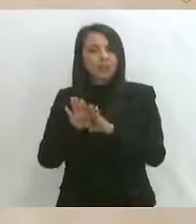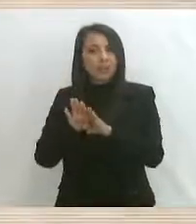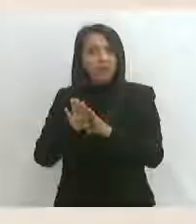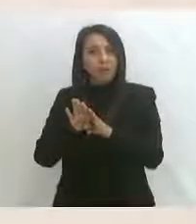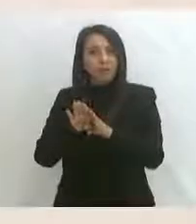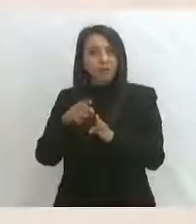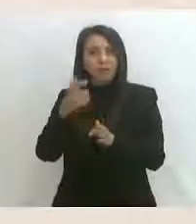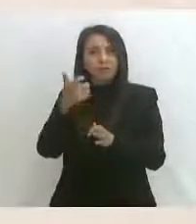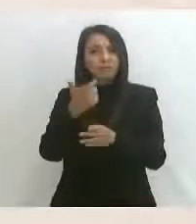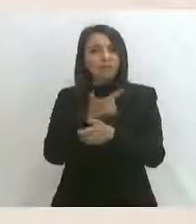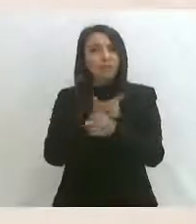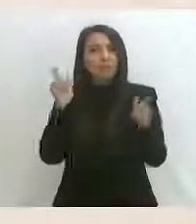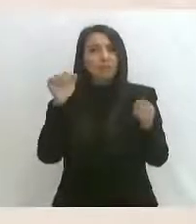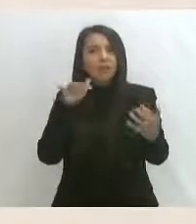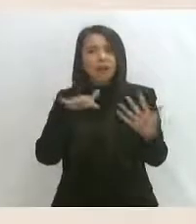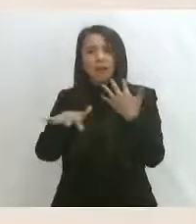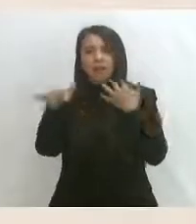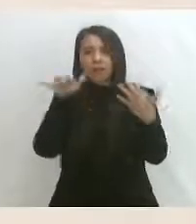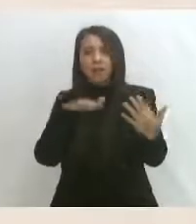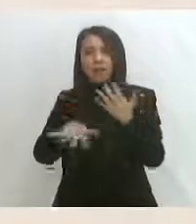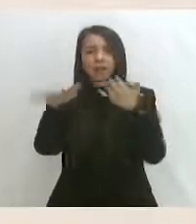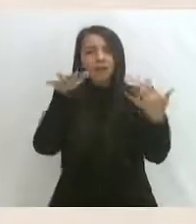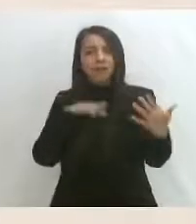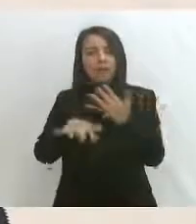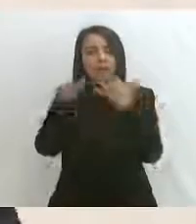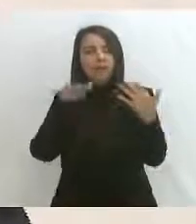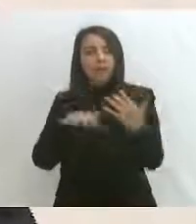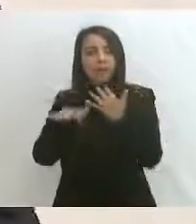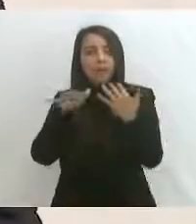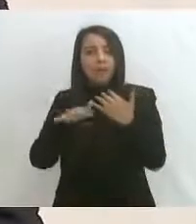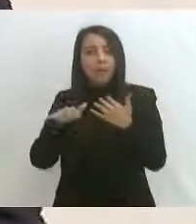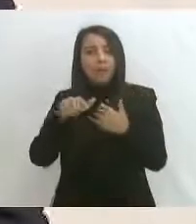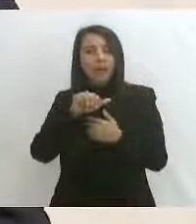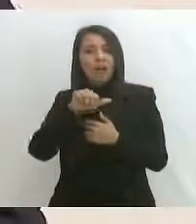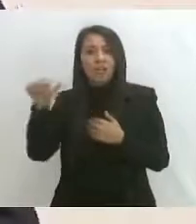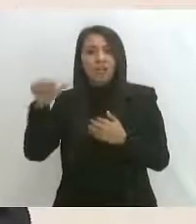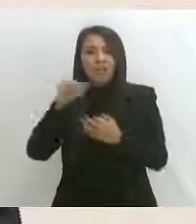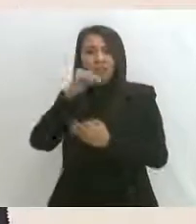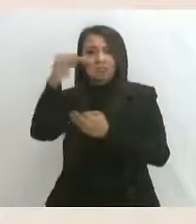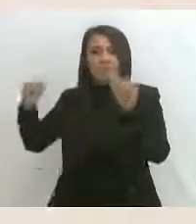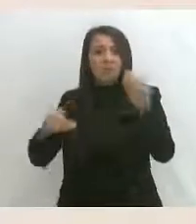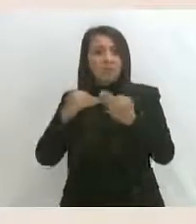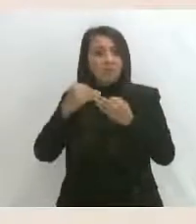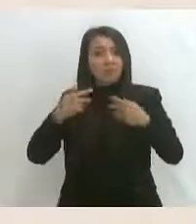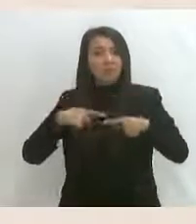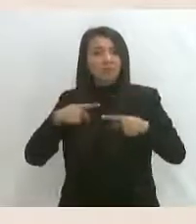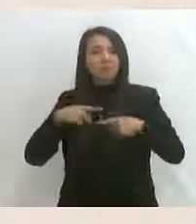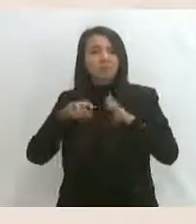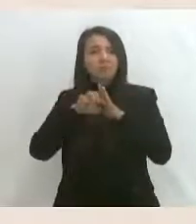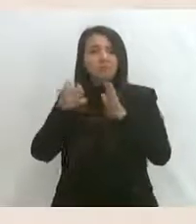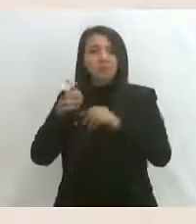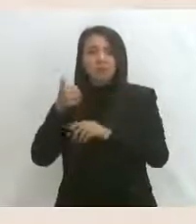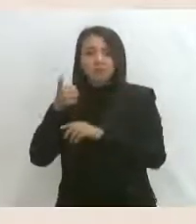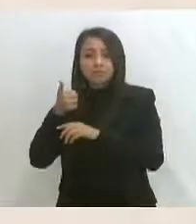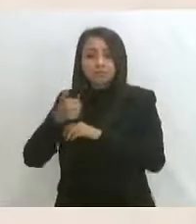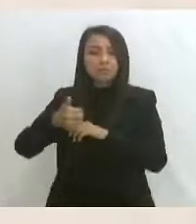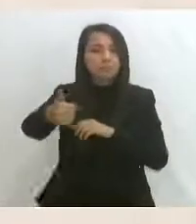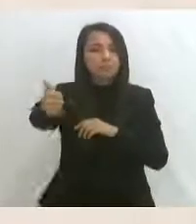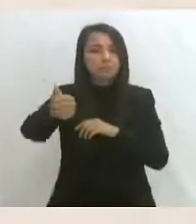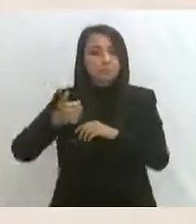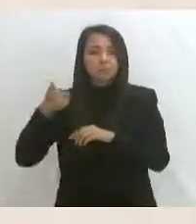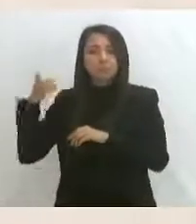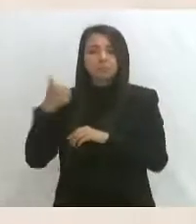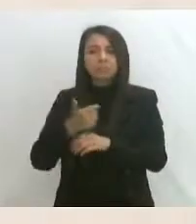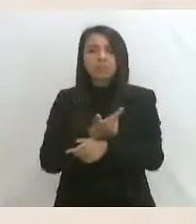a ninguno de los que se trasladan por esta